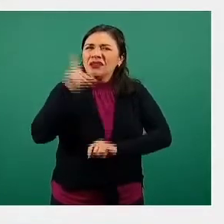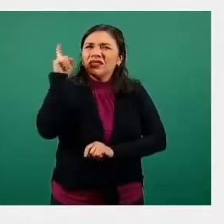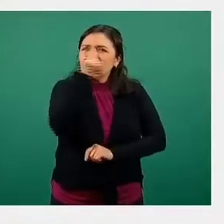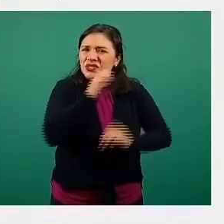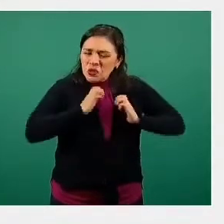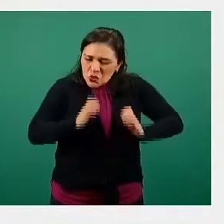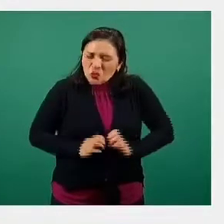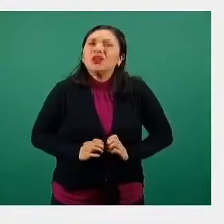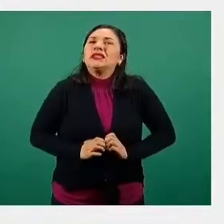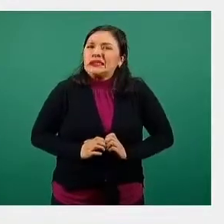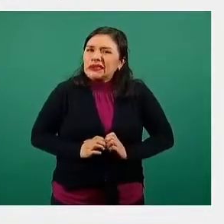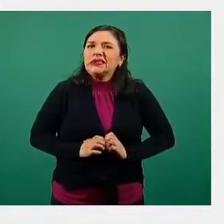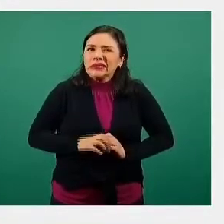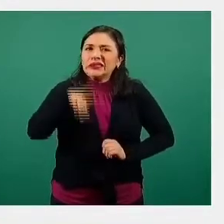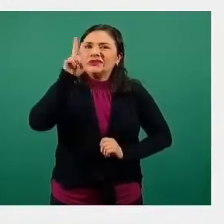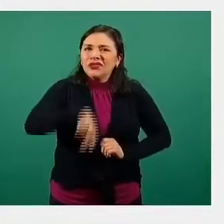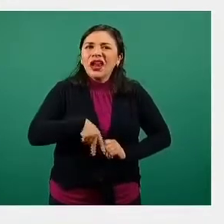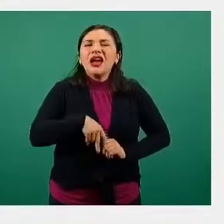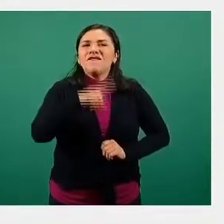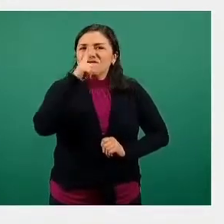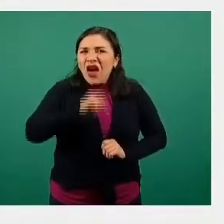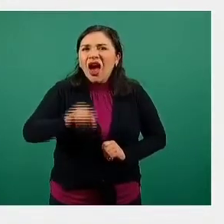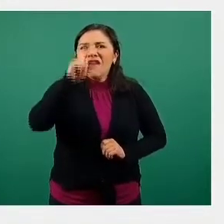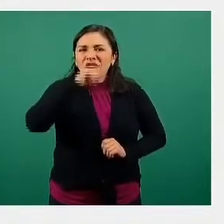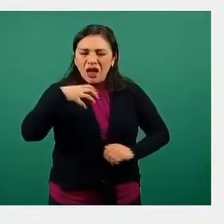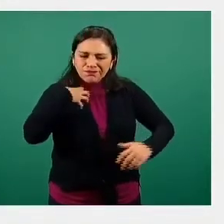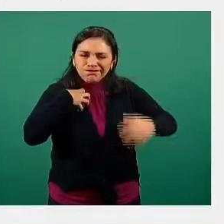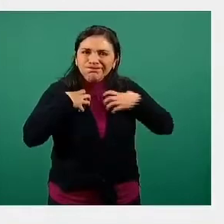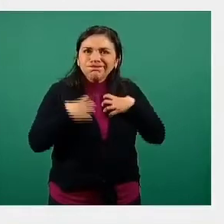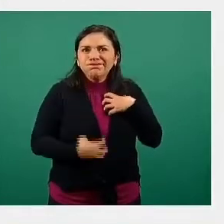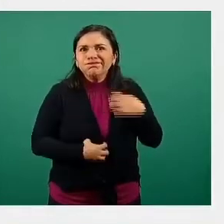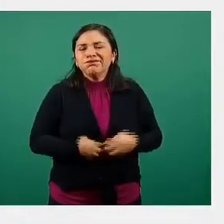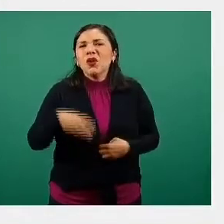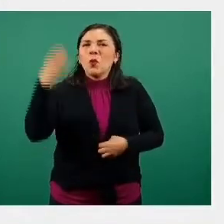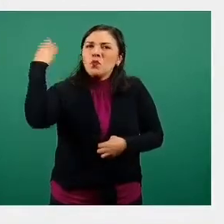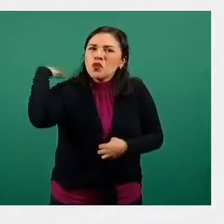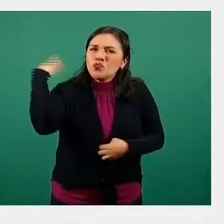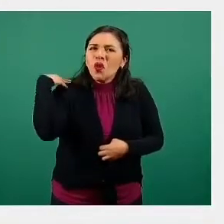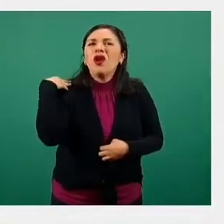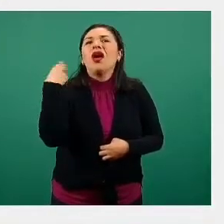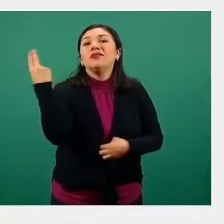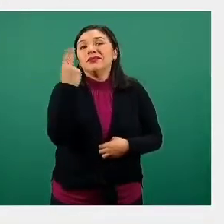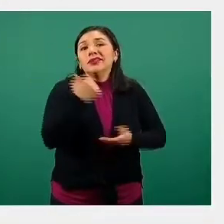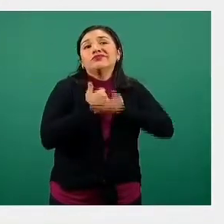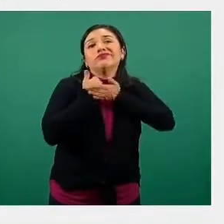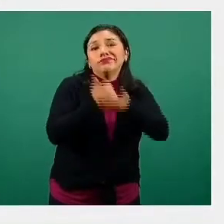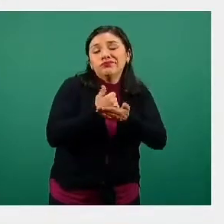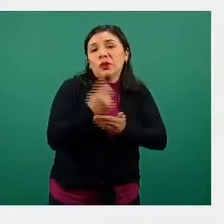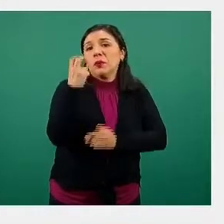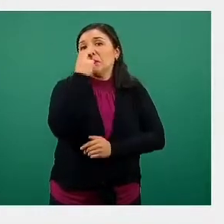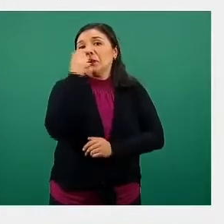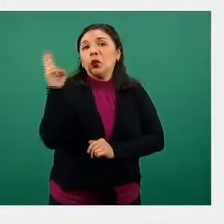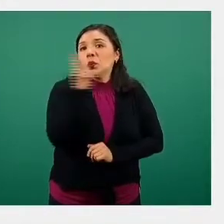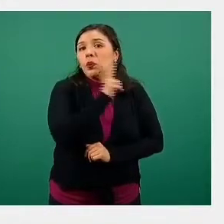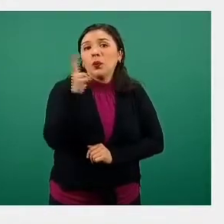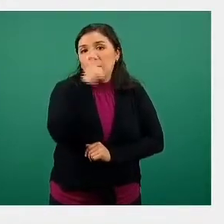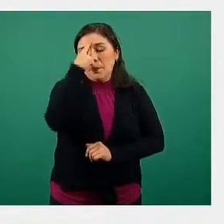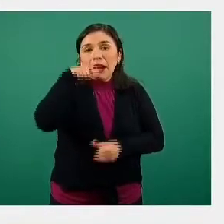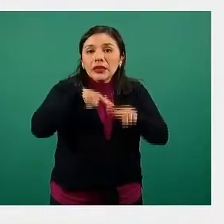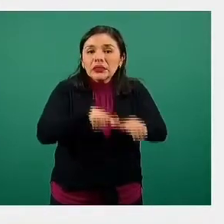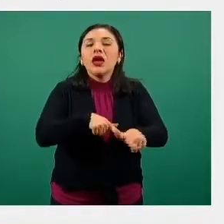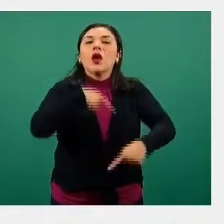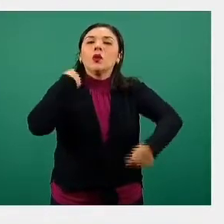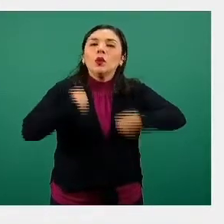está presentando obviamente una falla pulmonar y deben de ser asistidos para poder mantener